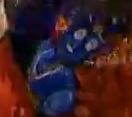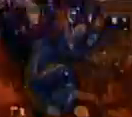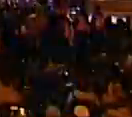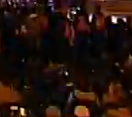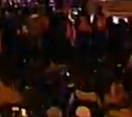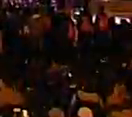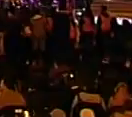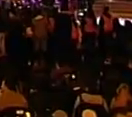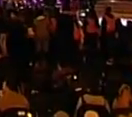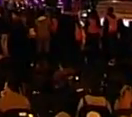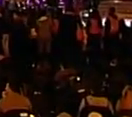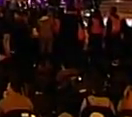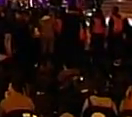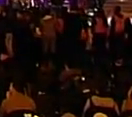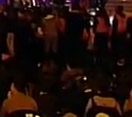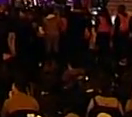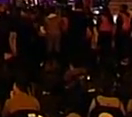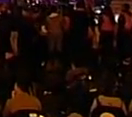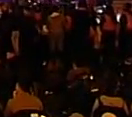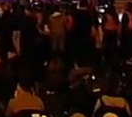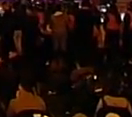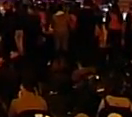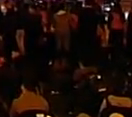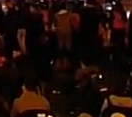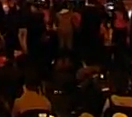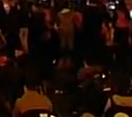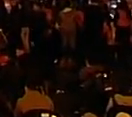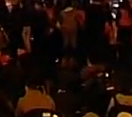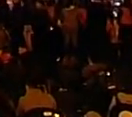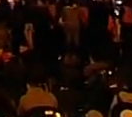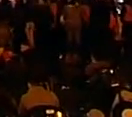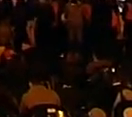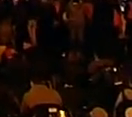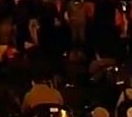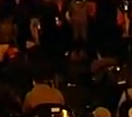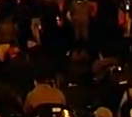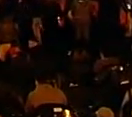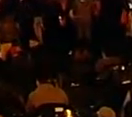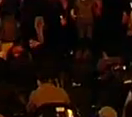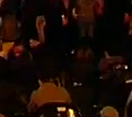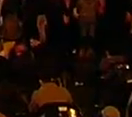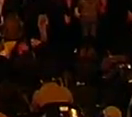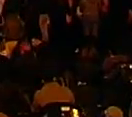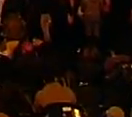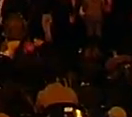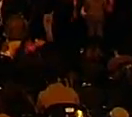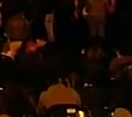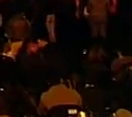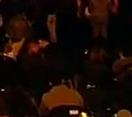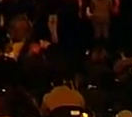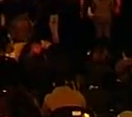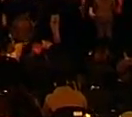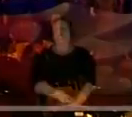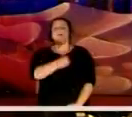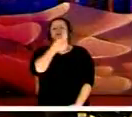de la vida. Y entre tantas murgueras, ya tenemos nueva murga en el escenario. En este caso, en la última de esta noche, llegan desde el Carrizal. Bueno,